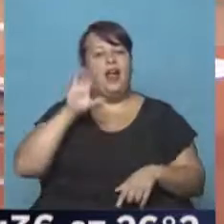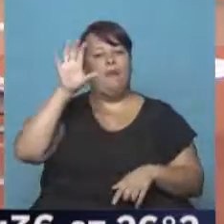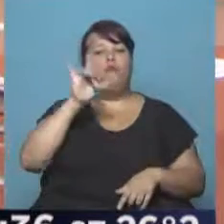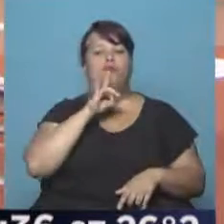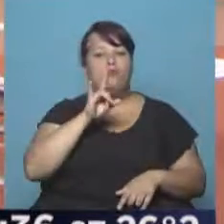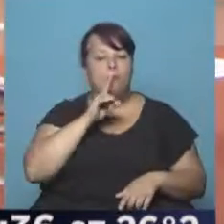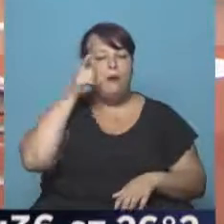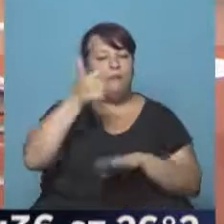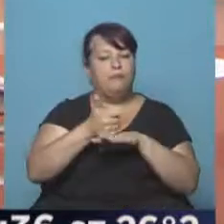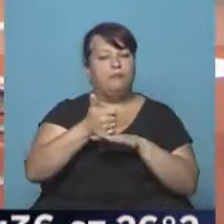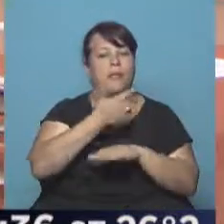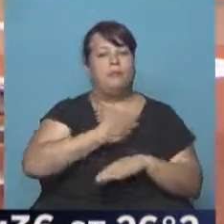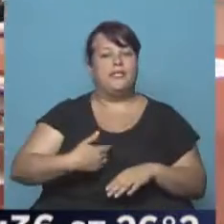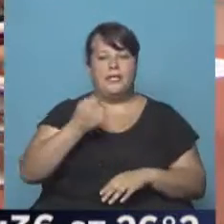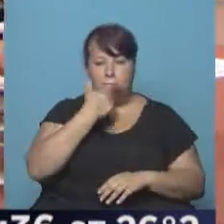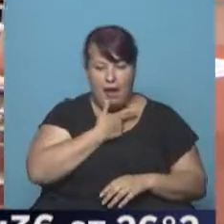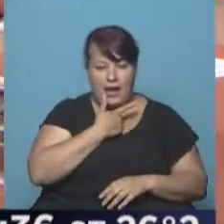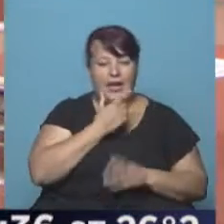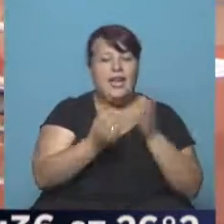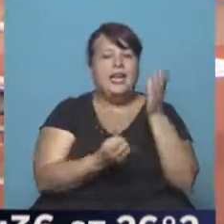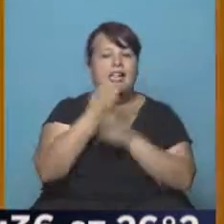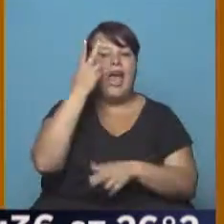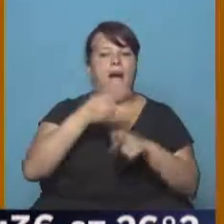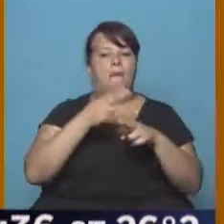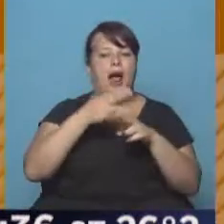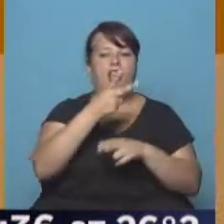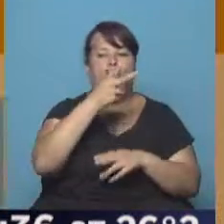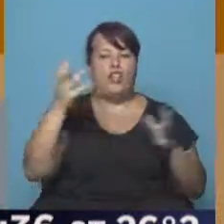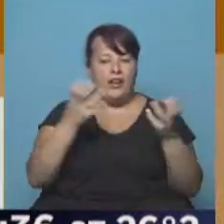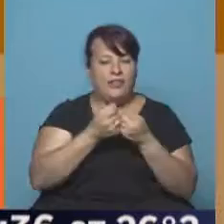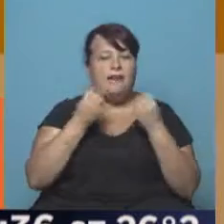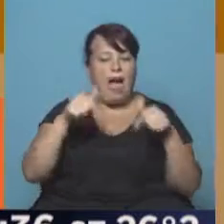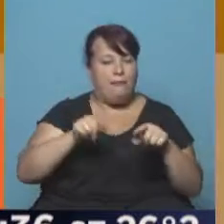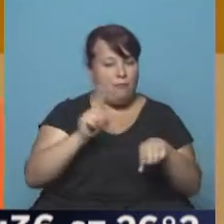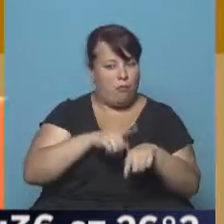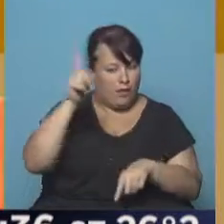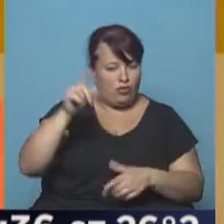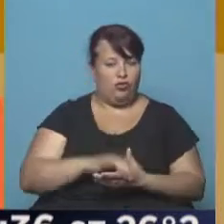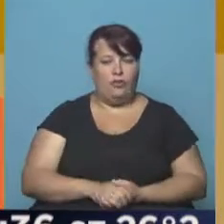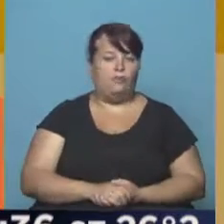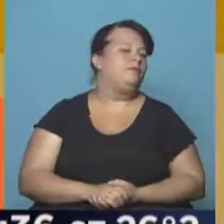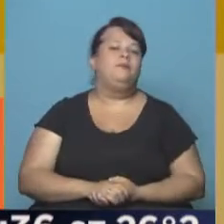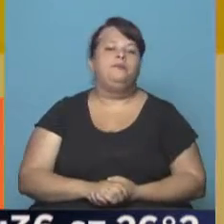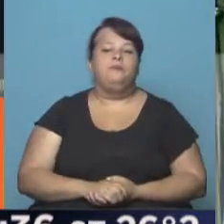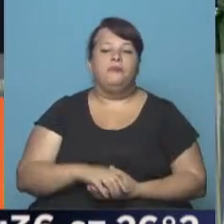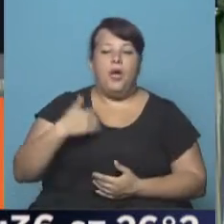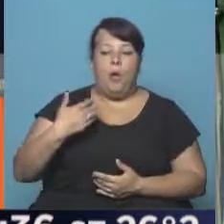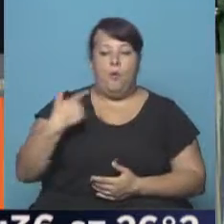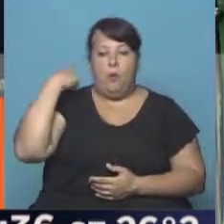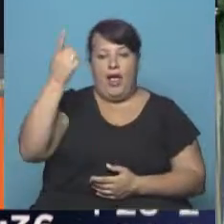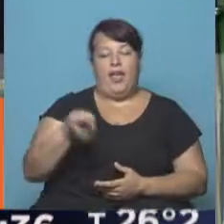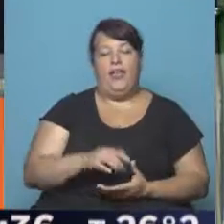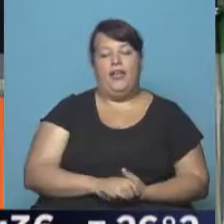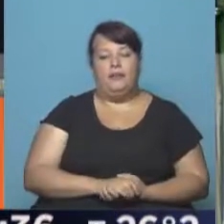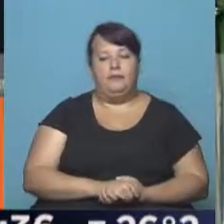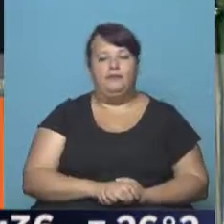en tucumán así se encuentra presente mauricio macri creación del parque del bicentenario esto está pasando grabas bien ya permite el ingreso del limón